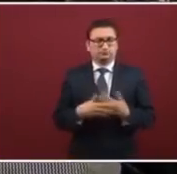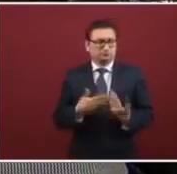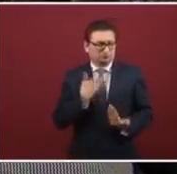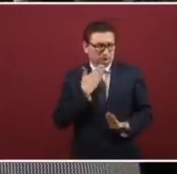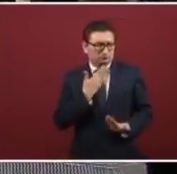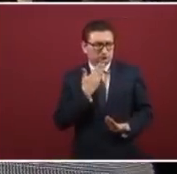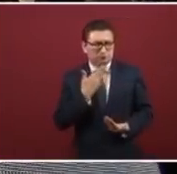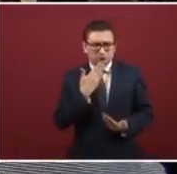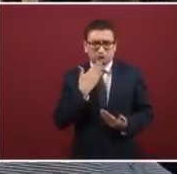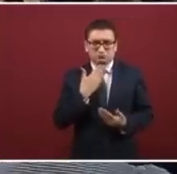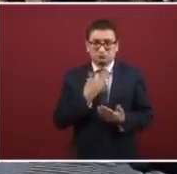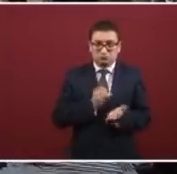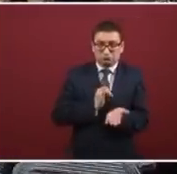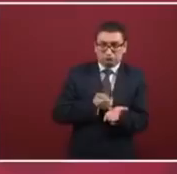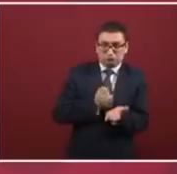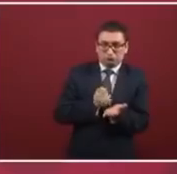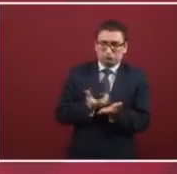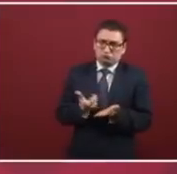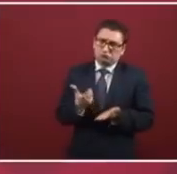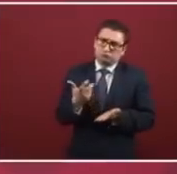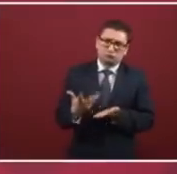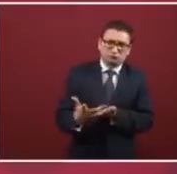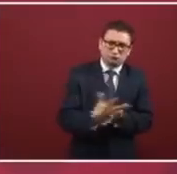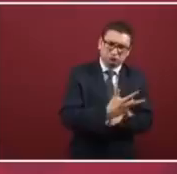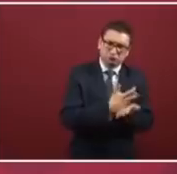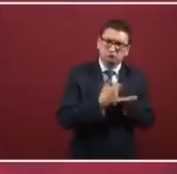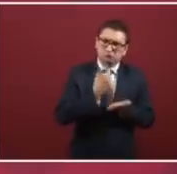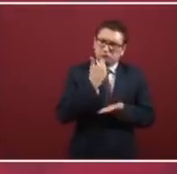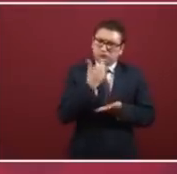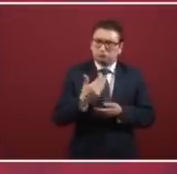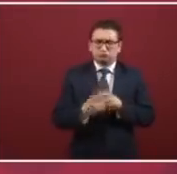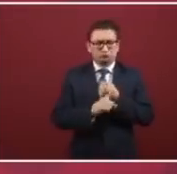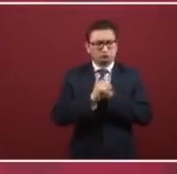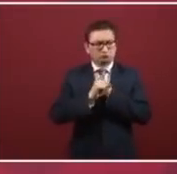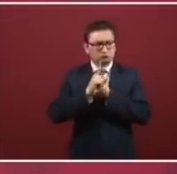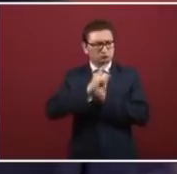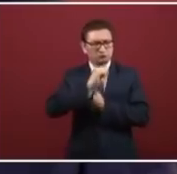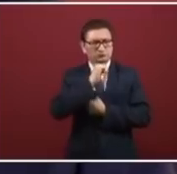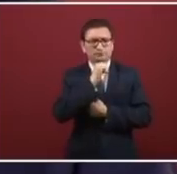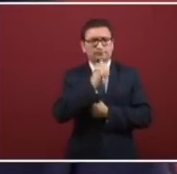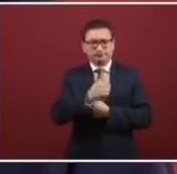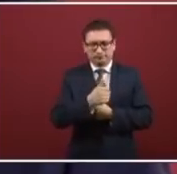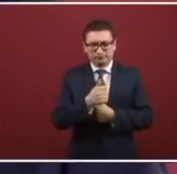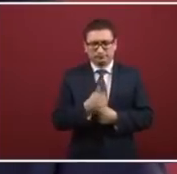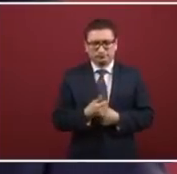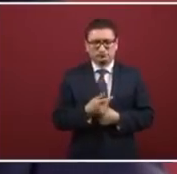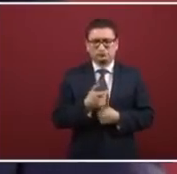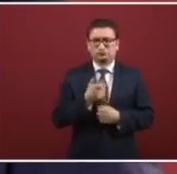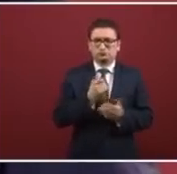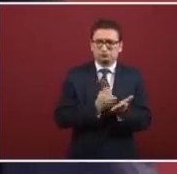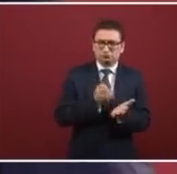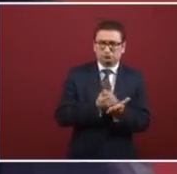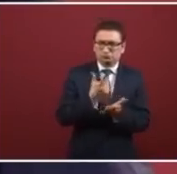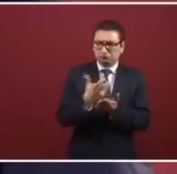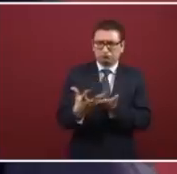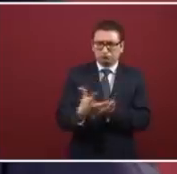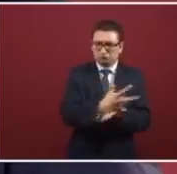la recaudación, no tenemos problema, no se nos ha caído la recaudación.